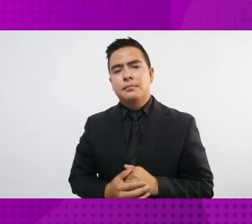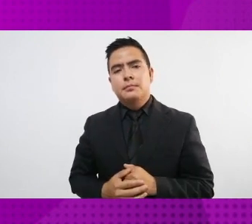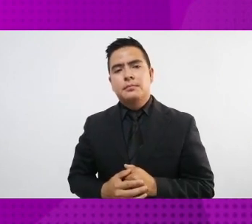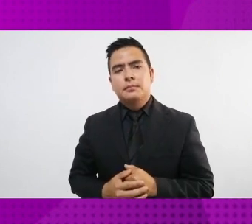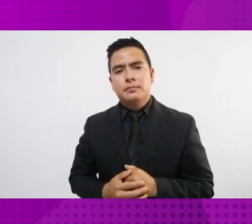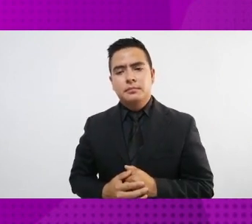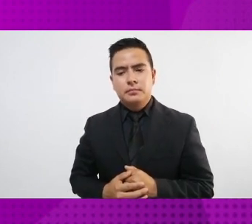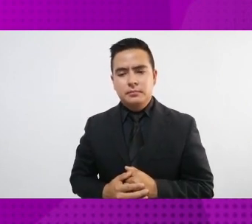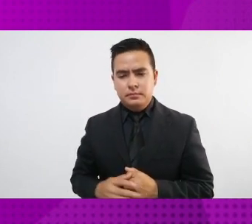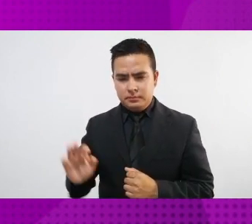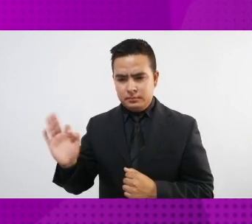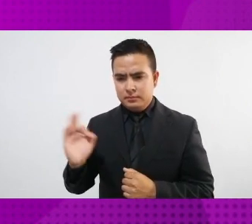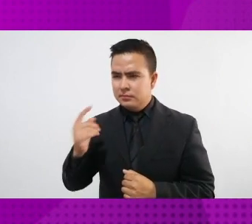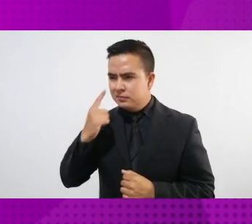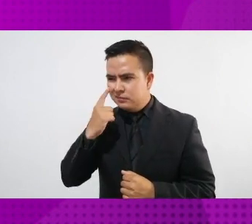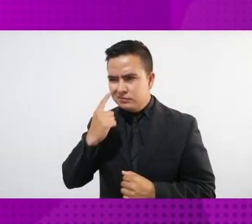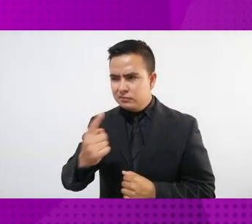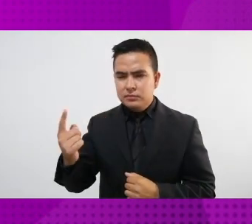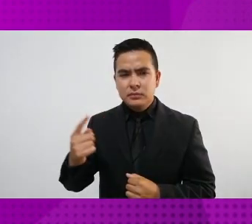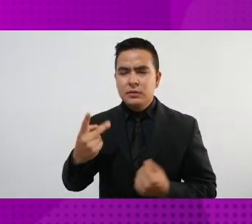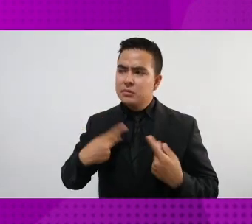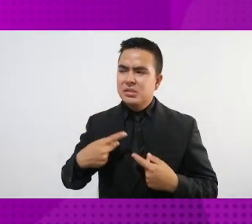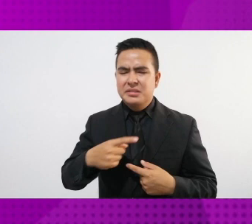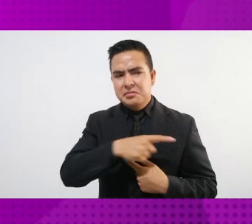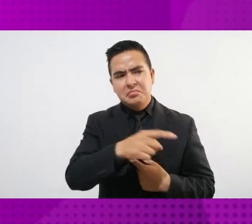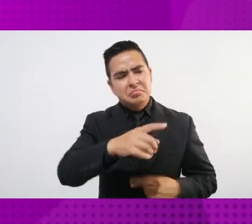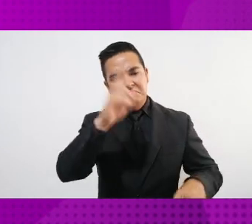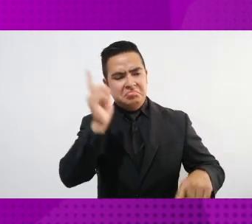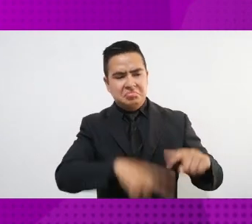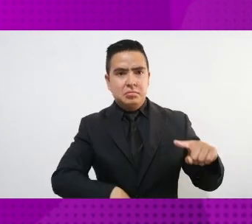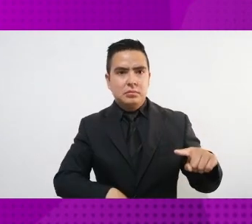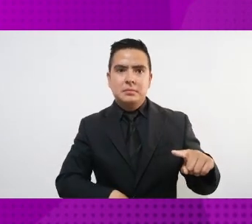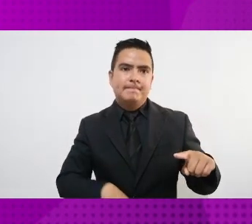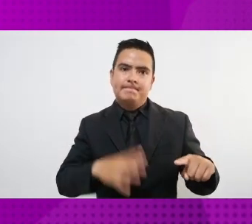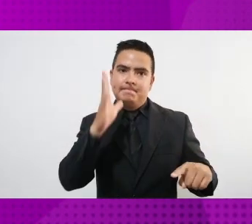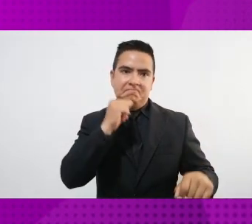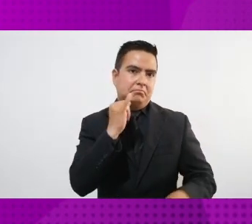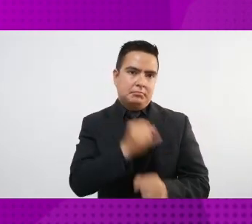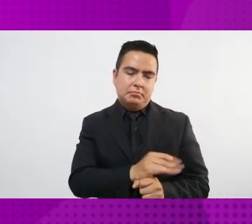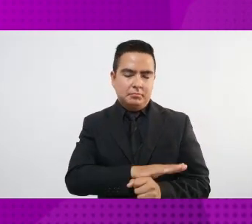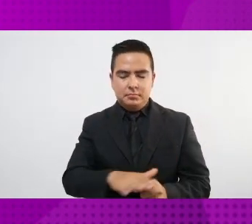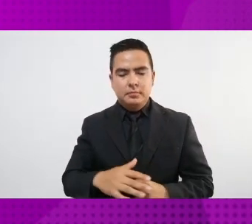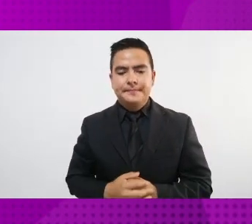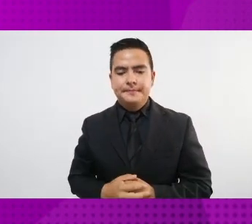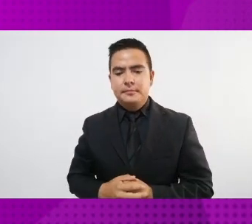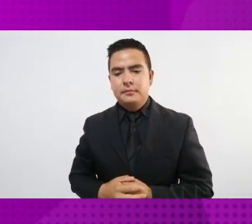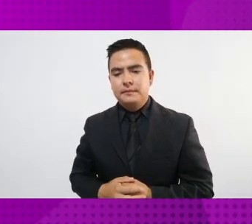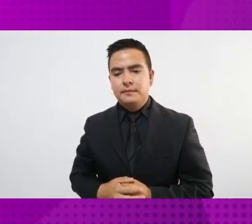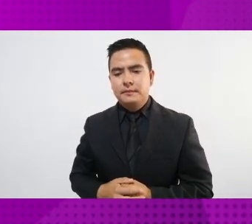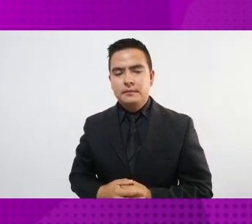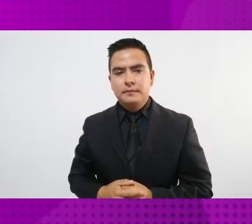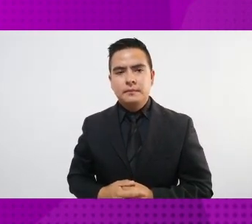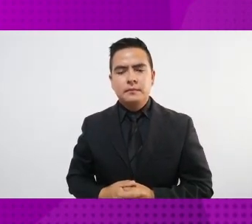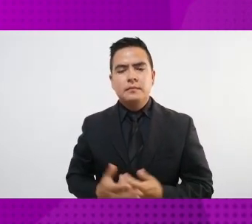la ausencia de los ciudadanos en la integración. Ahora, desde el punto de vista de las